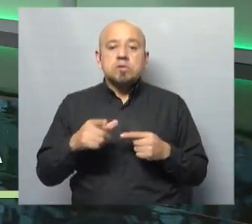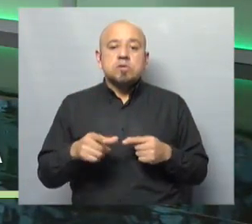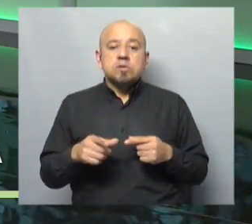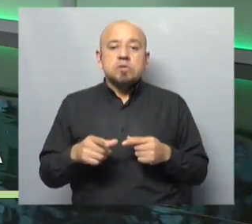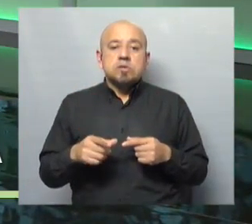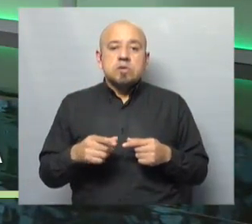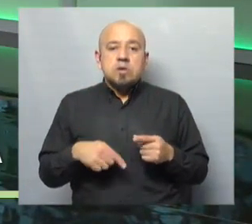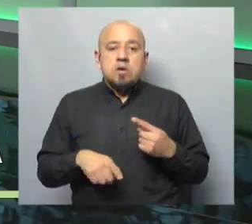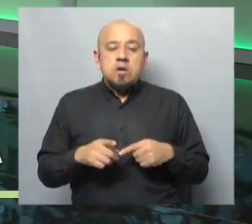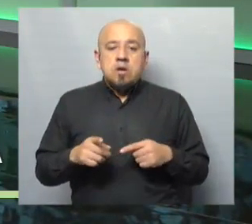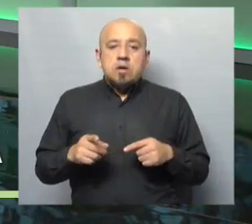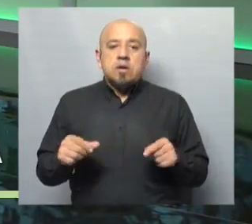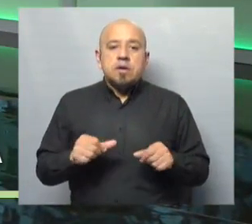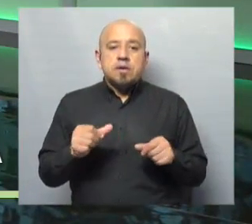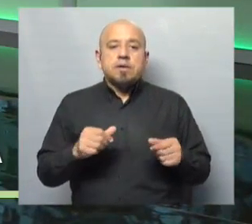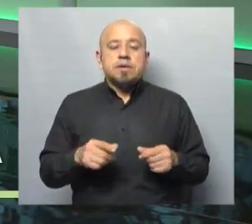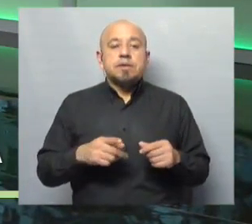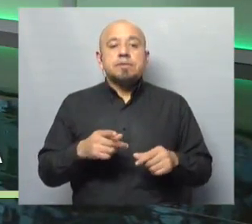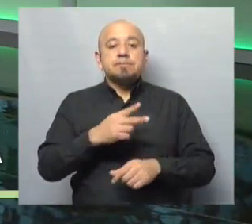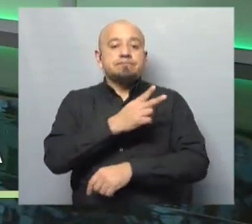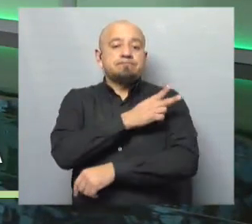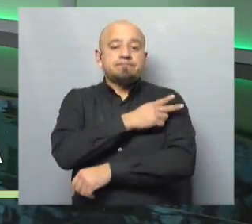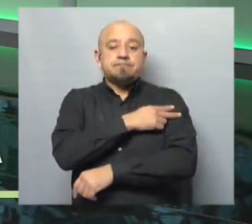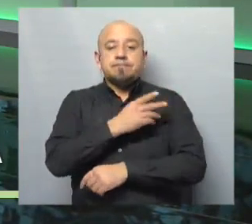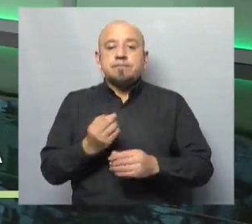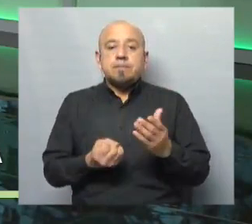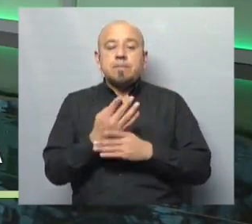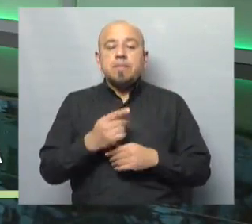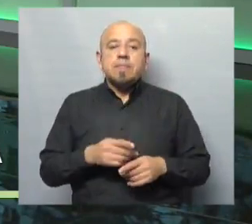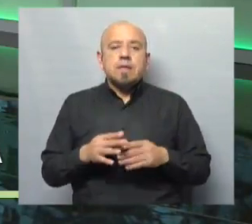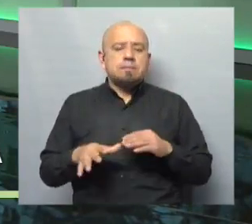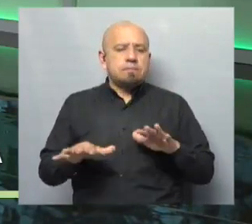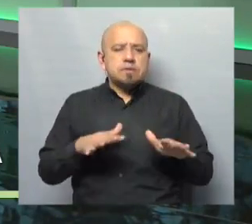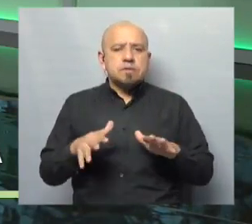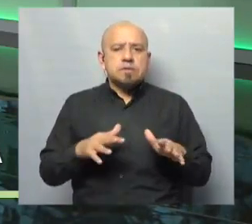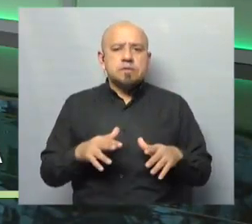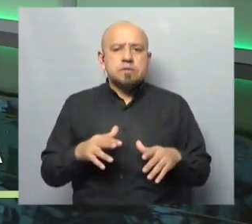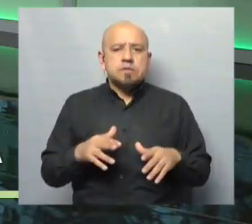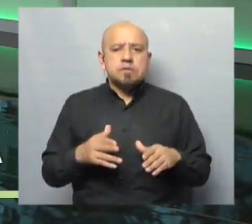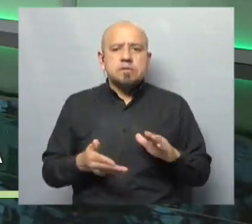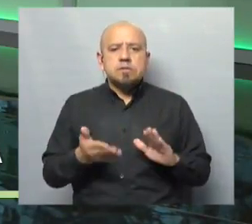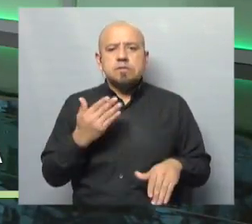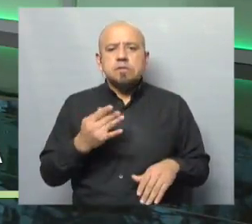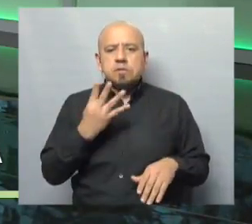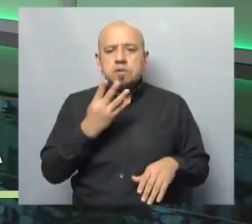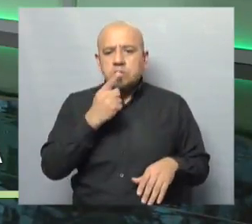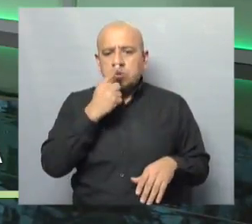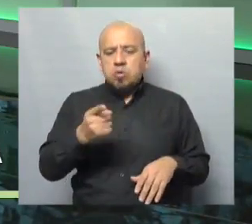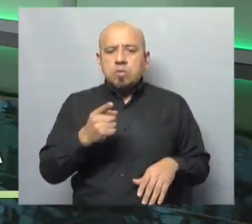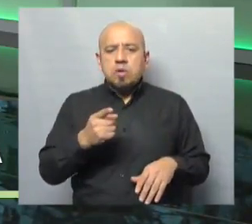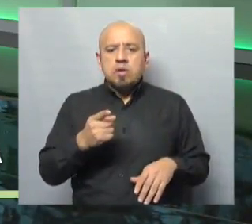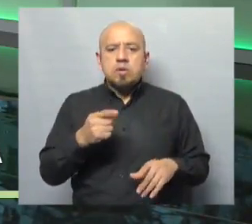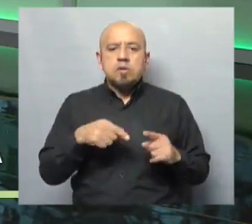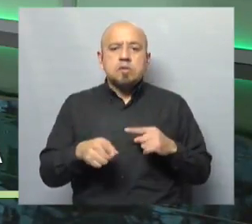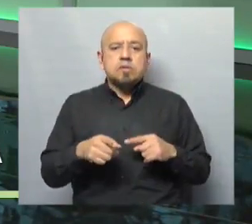partir de la creación de estos cargos nuevos por el plan kobe fueron cerca de más de 4.000 carros que se abrieron